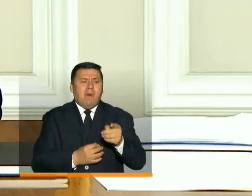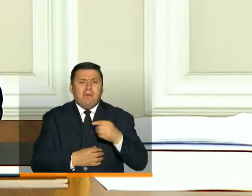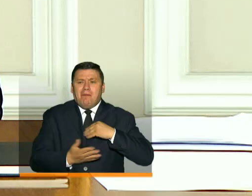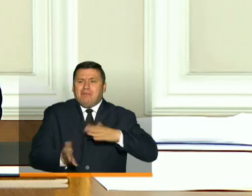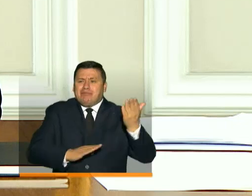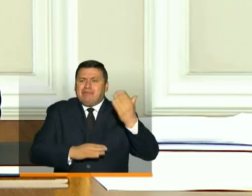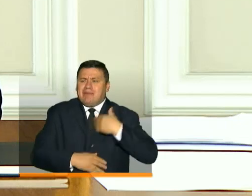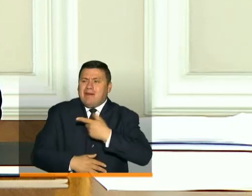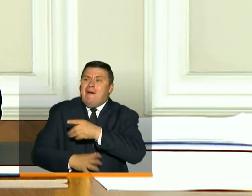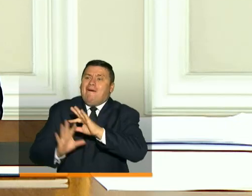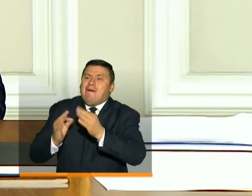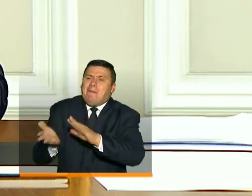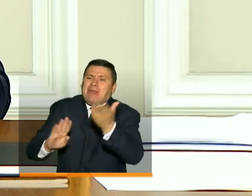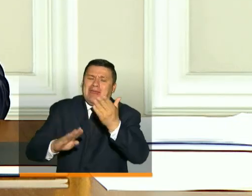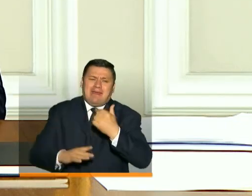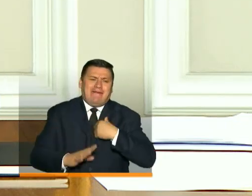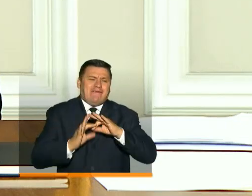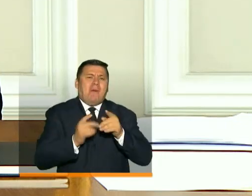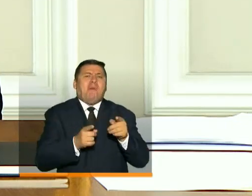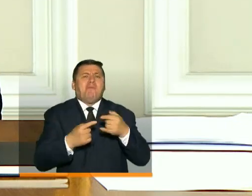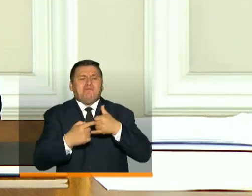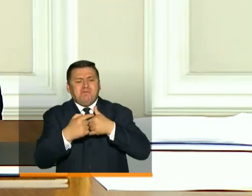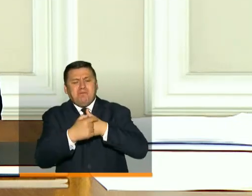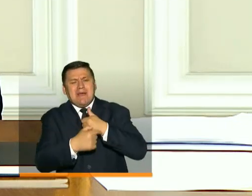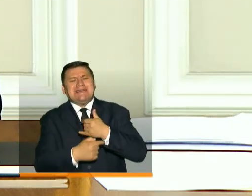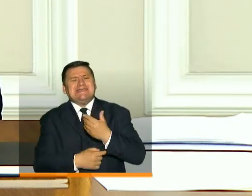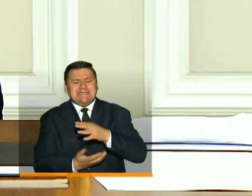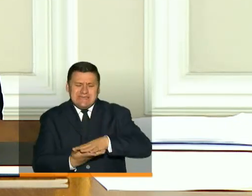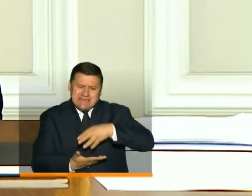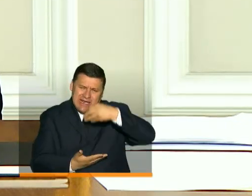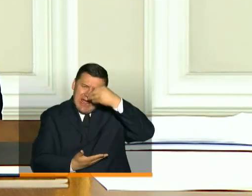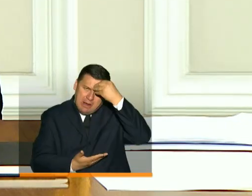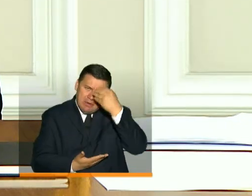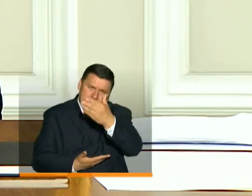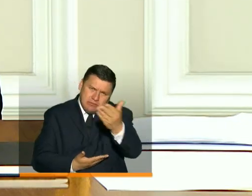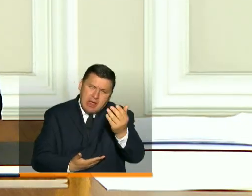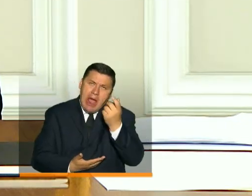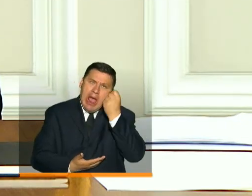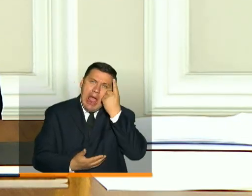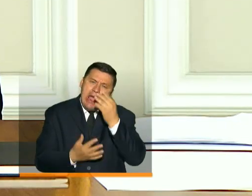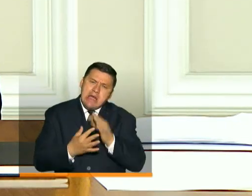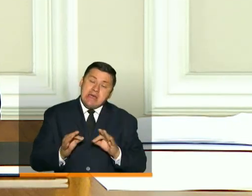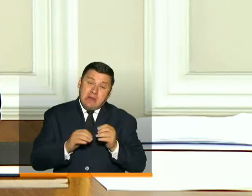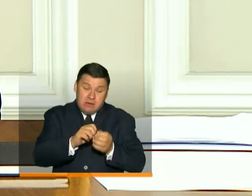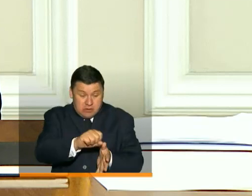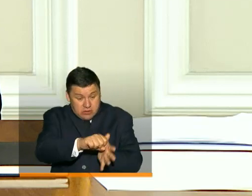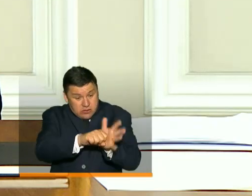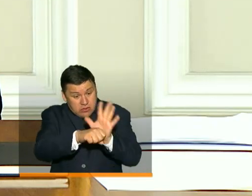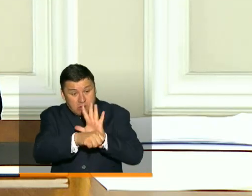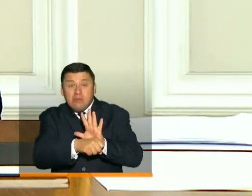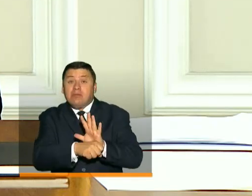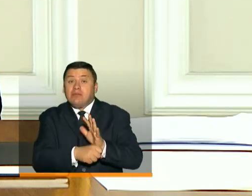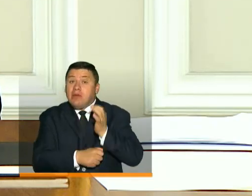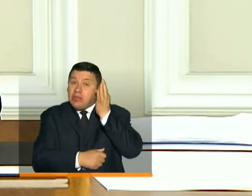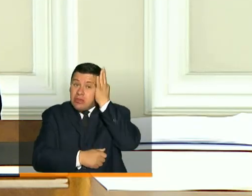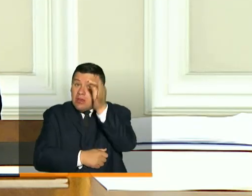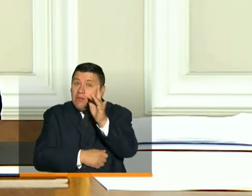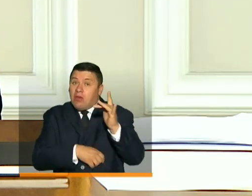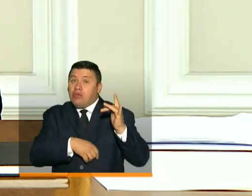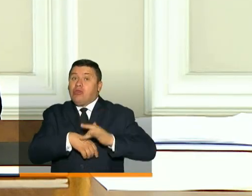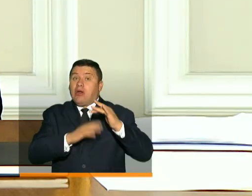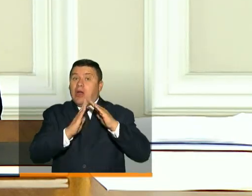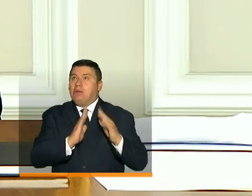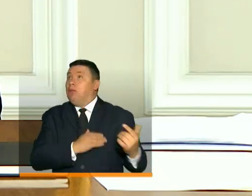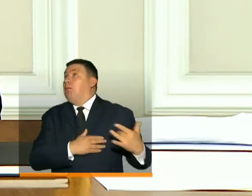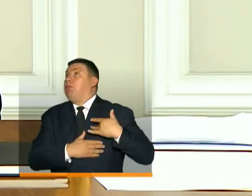queridos, pero también aprender de ese testimonio para que todos entendamos que el COVID-19 puede tocar nuestras puertas,